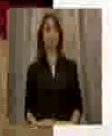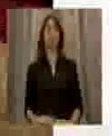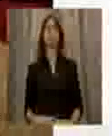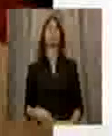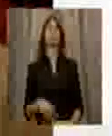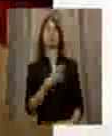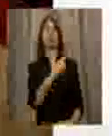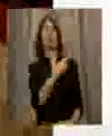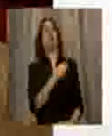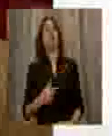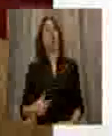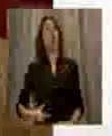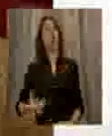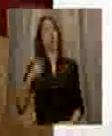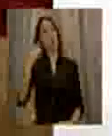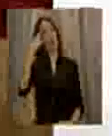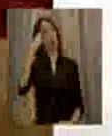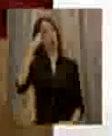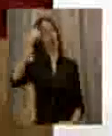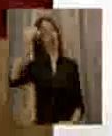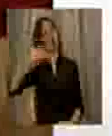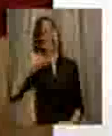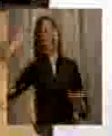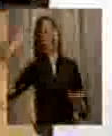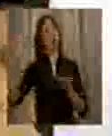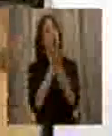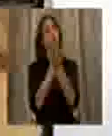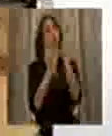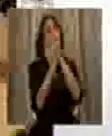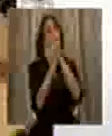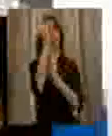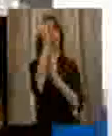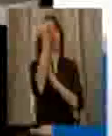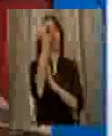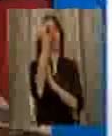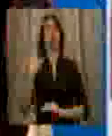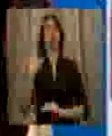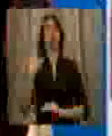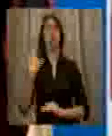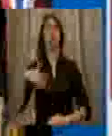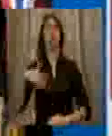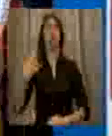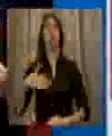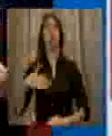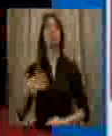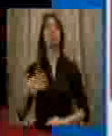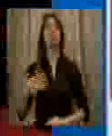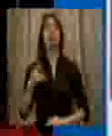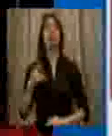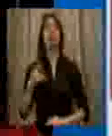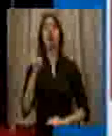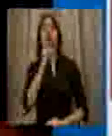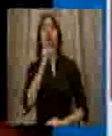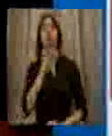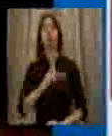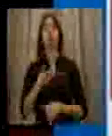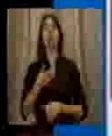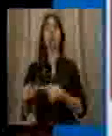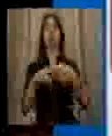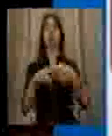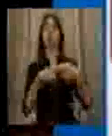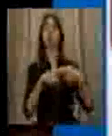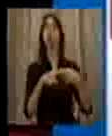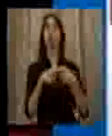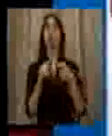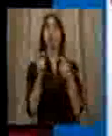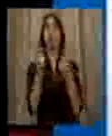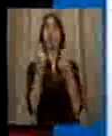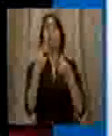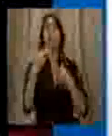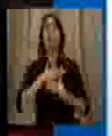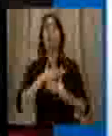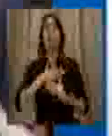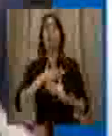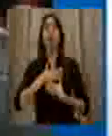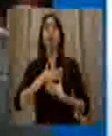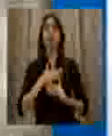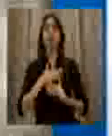Como gobierno estamos convencidos de que para alcanzar el desarrollo es esencial, además, contar con una sociedad de valores.